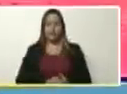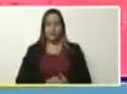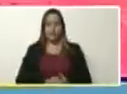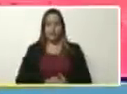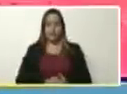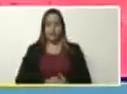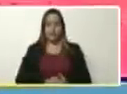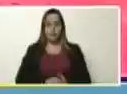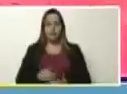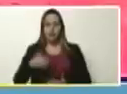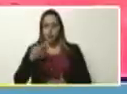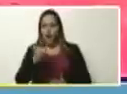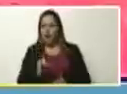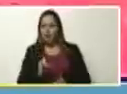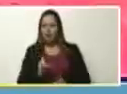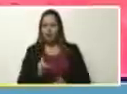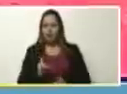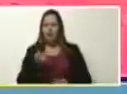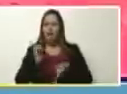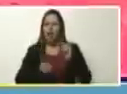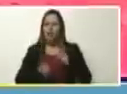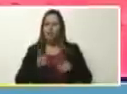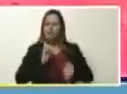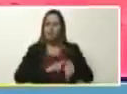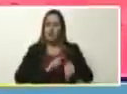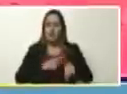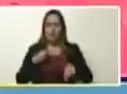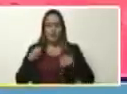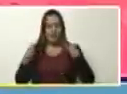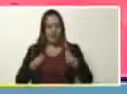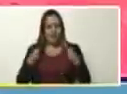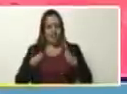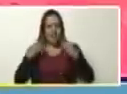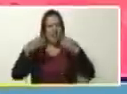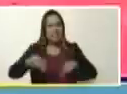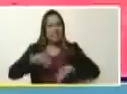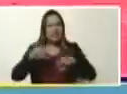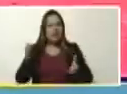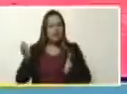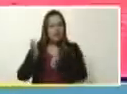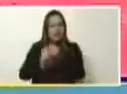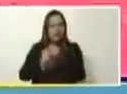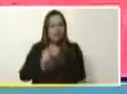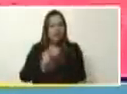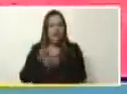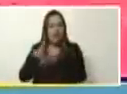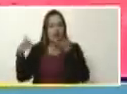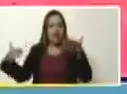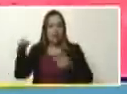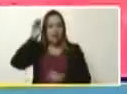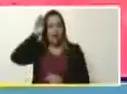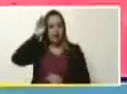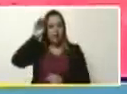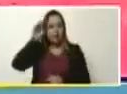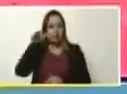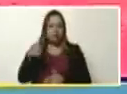Tuve varias etapas en mi vida y conseguí siempre grandes maestros, grandes compañeros,